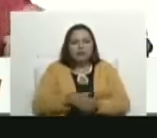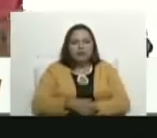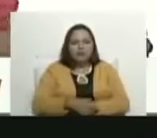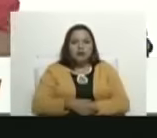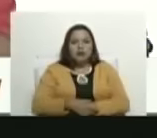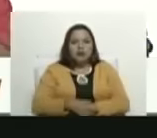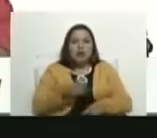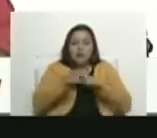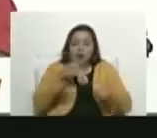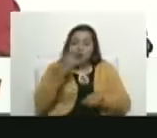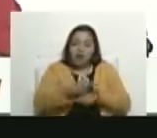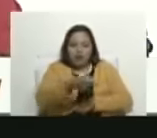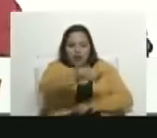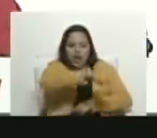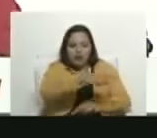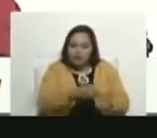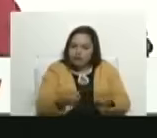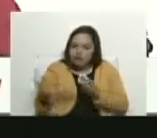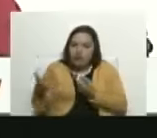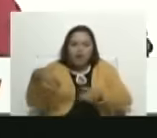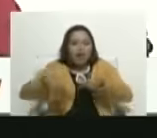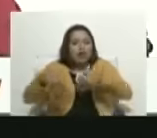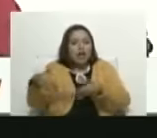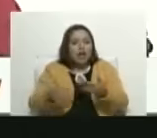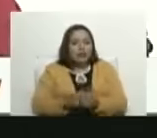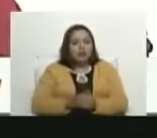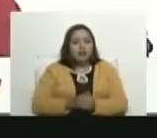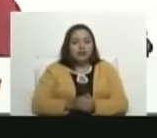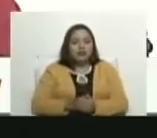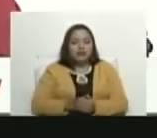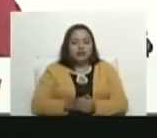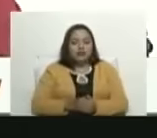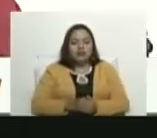Deberían salir a votar en contra de eso.